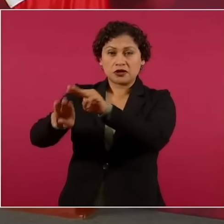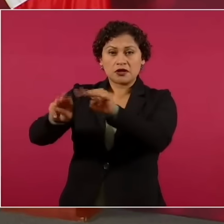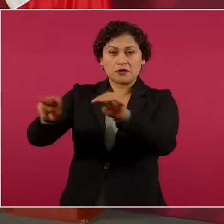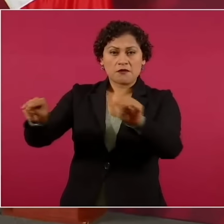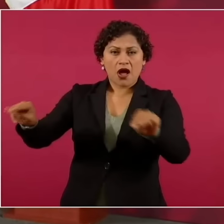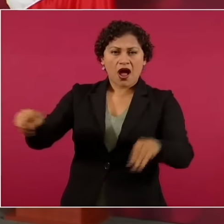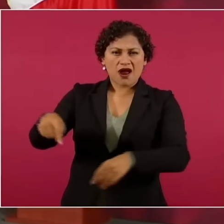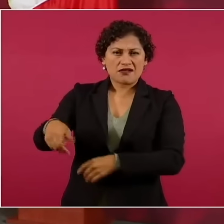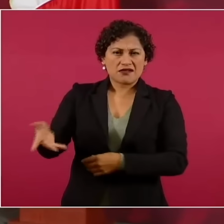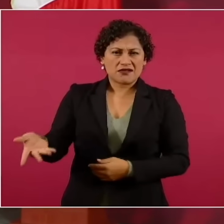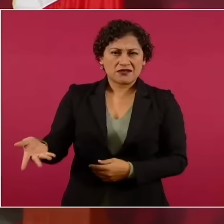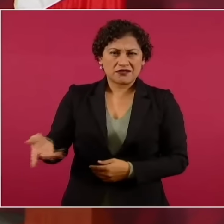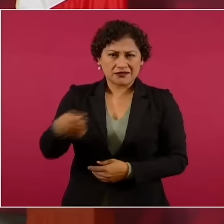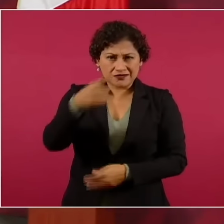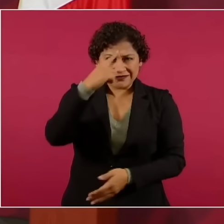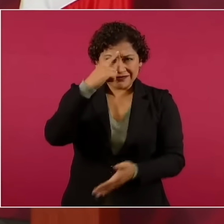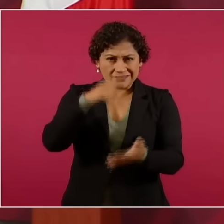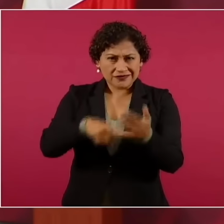un misil al mar.